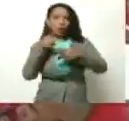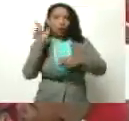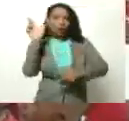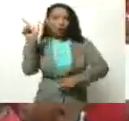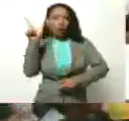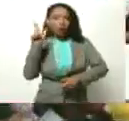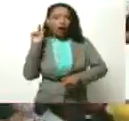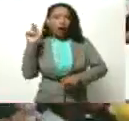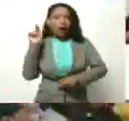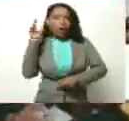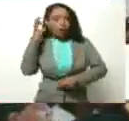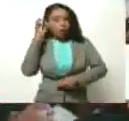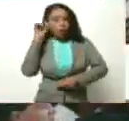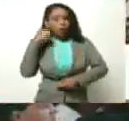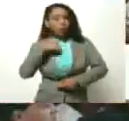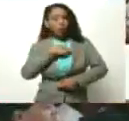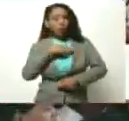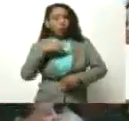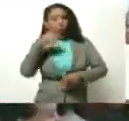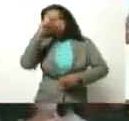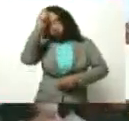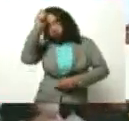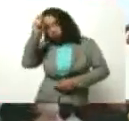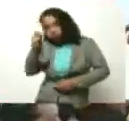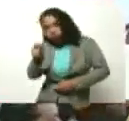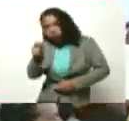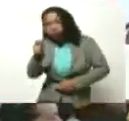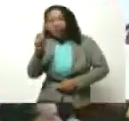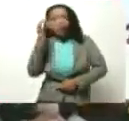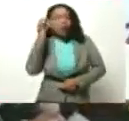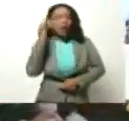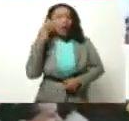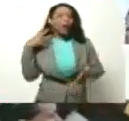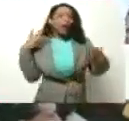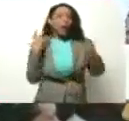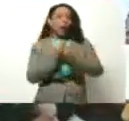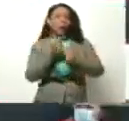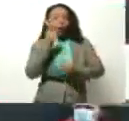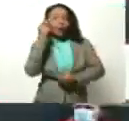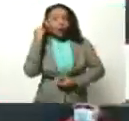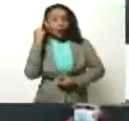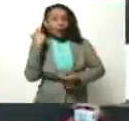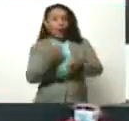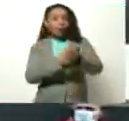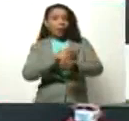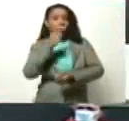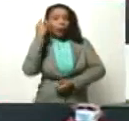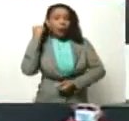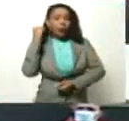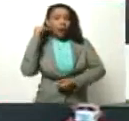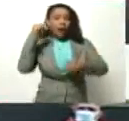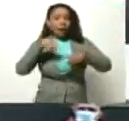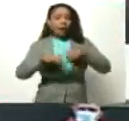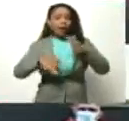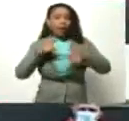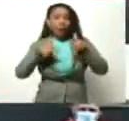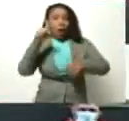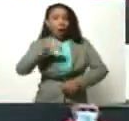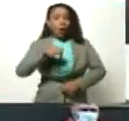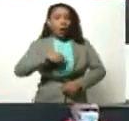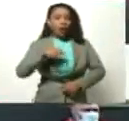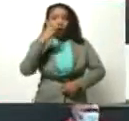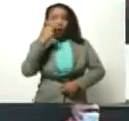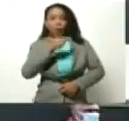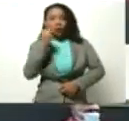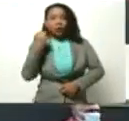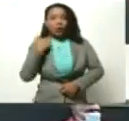a ellas todo nuestro reconocimiento Así que compañero hermanos y hermanas esta actividad de hoy nos